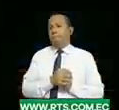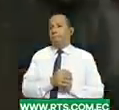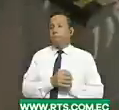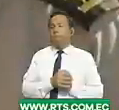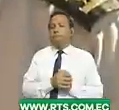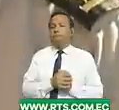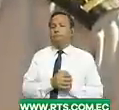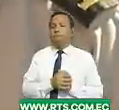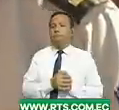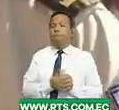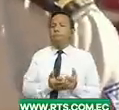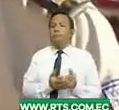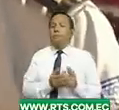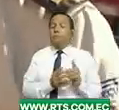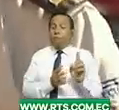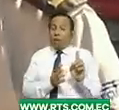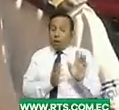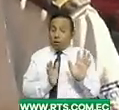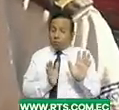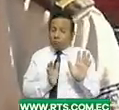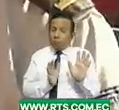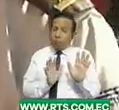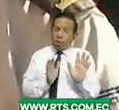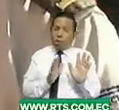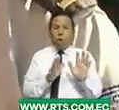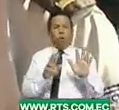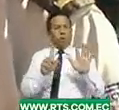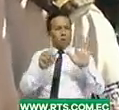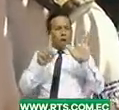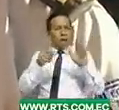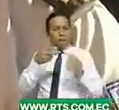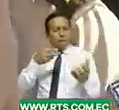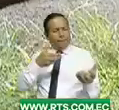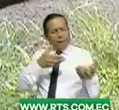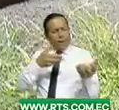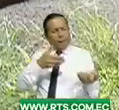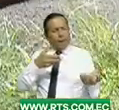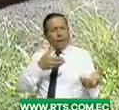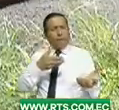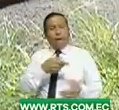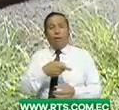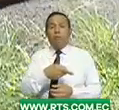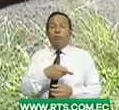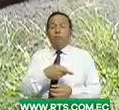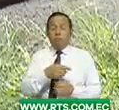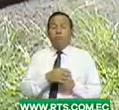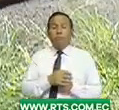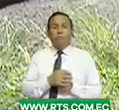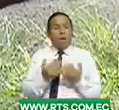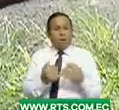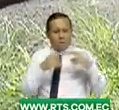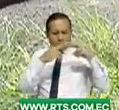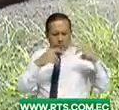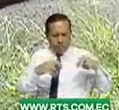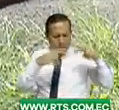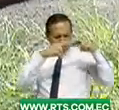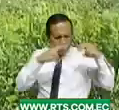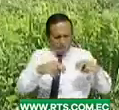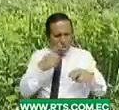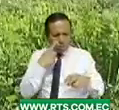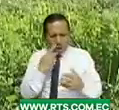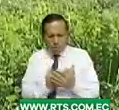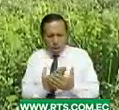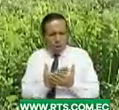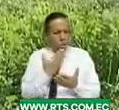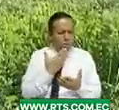Unos 6 disparos aproximadamente. Ahora que están investigando, recolectando pistas, pues en el sitio del evento no hay